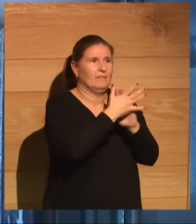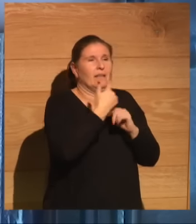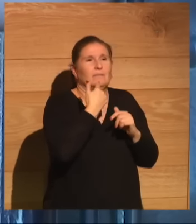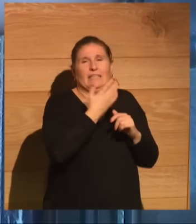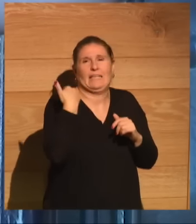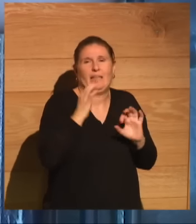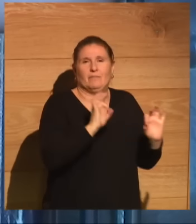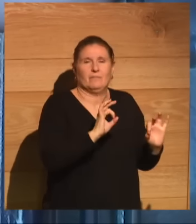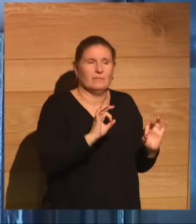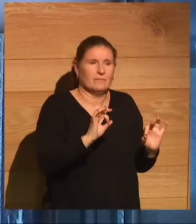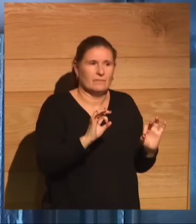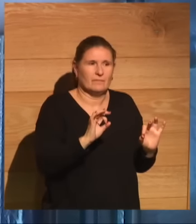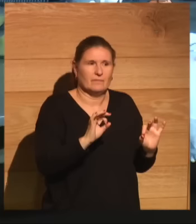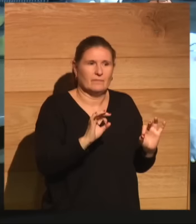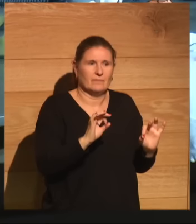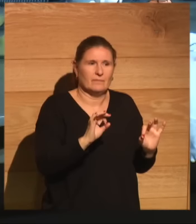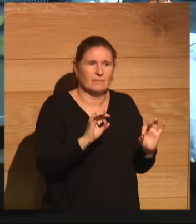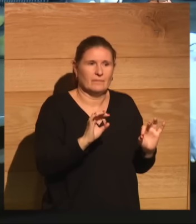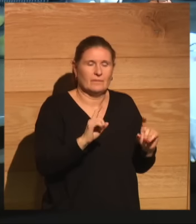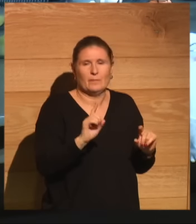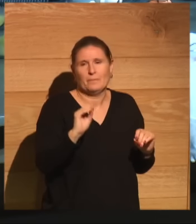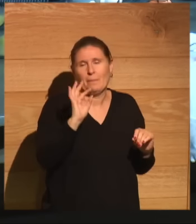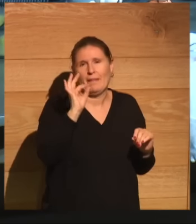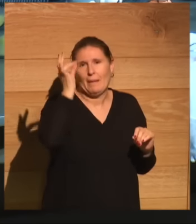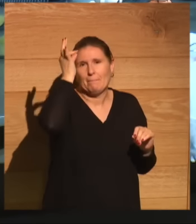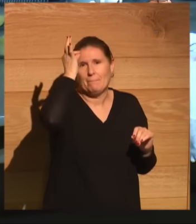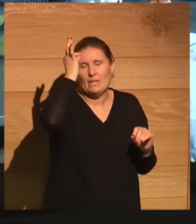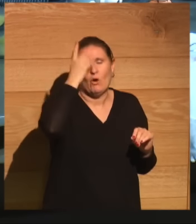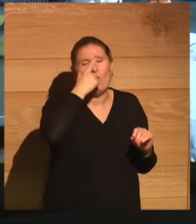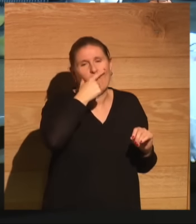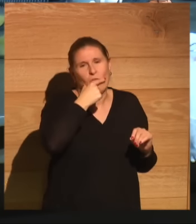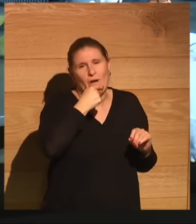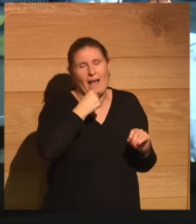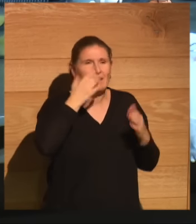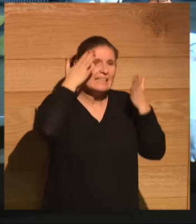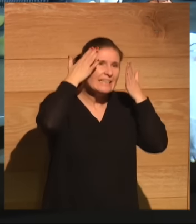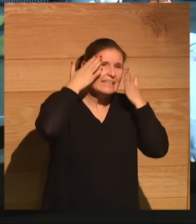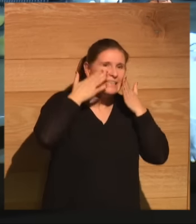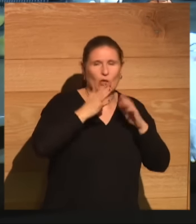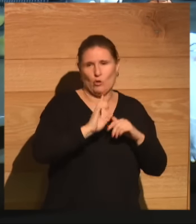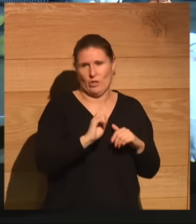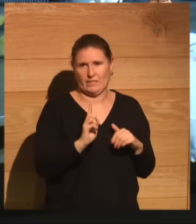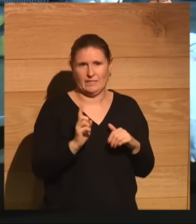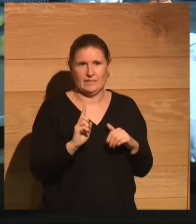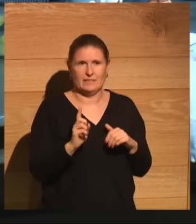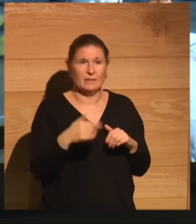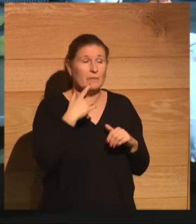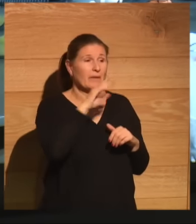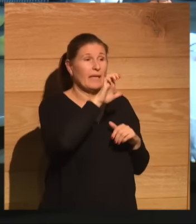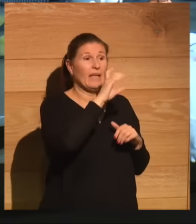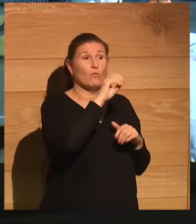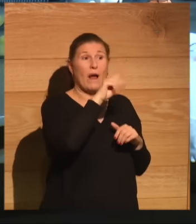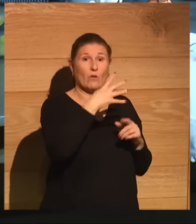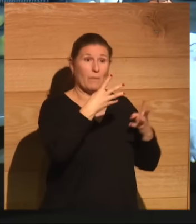¿tú crees que tiene que ver con que él, es verdad que no tiene un pelo fácil? Pero es que, tú ves a Eduardo y es